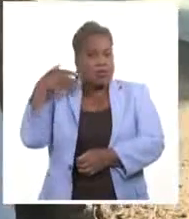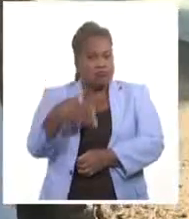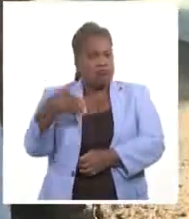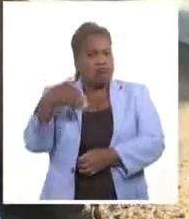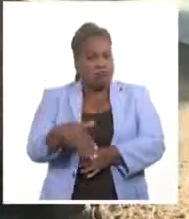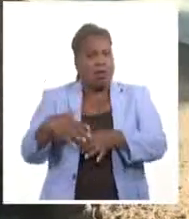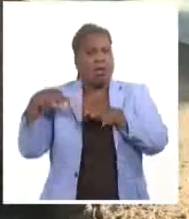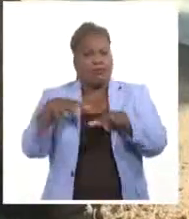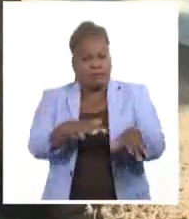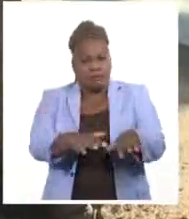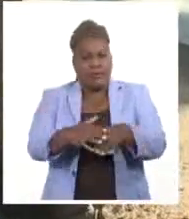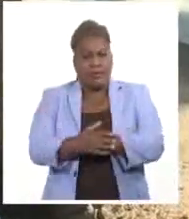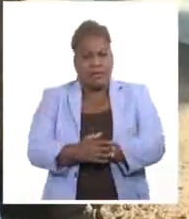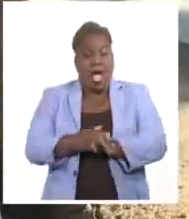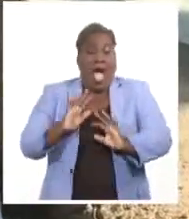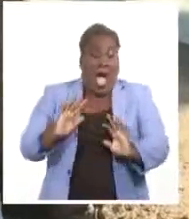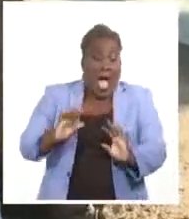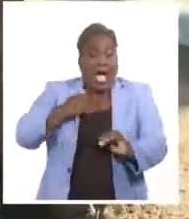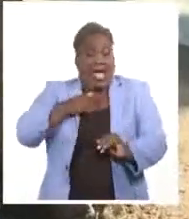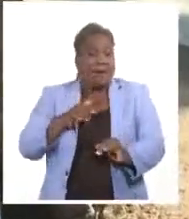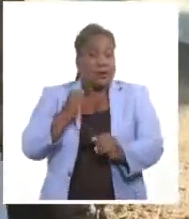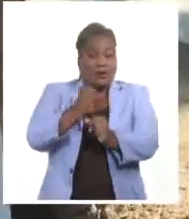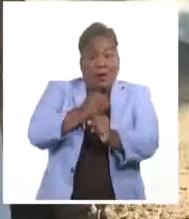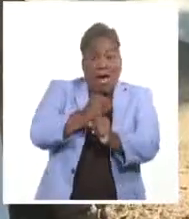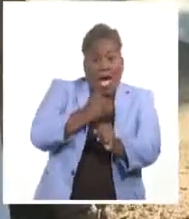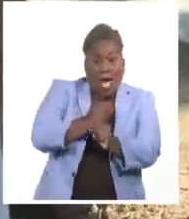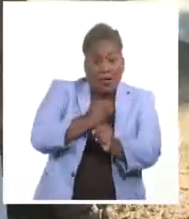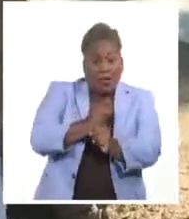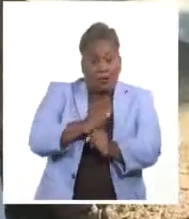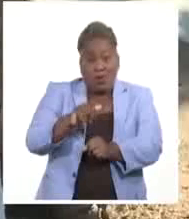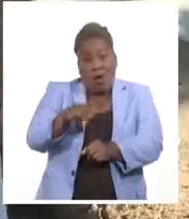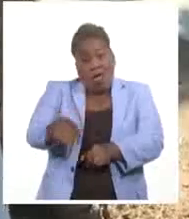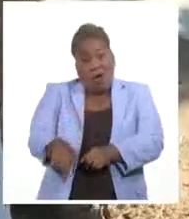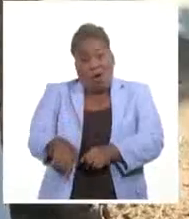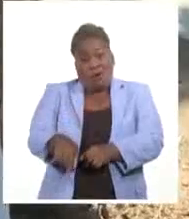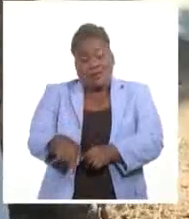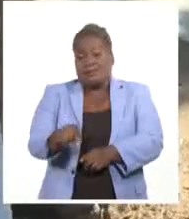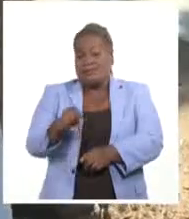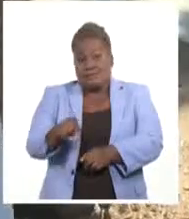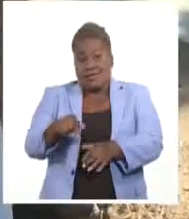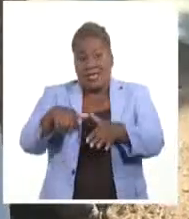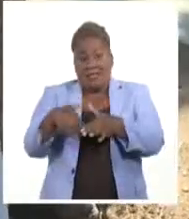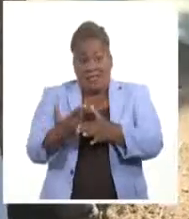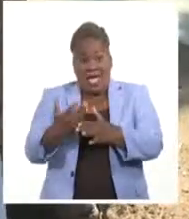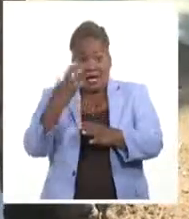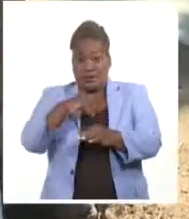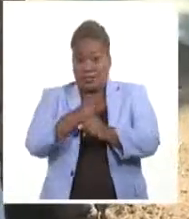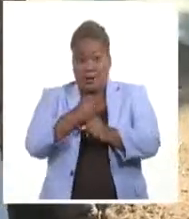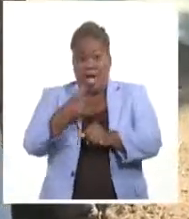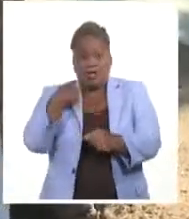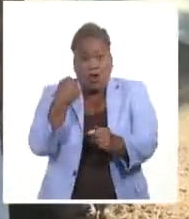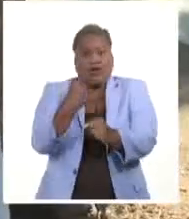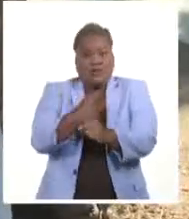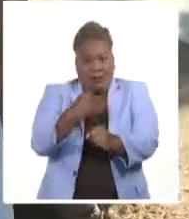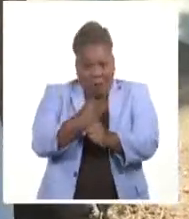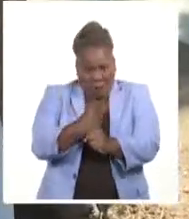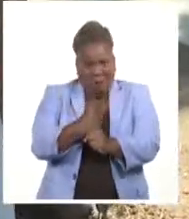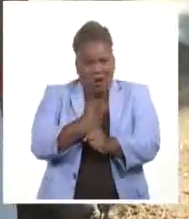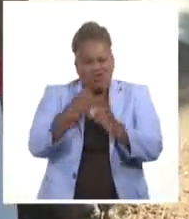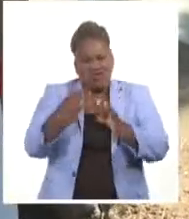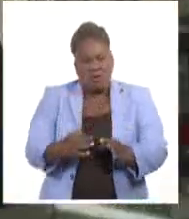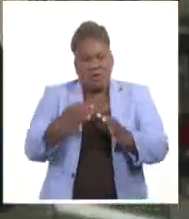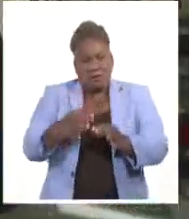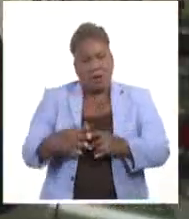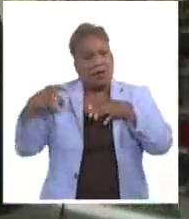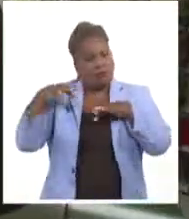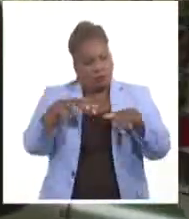a no ser que aunque esté trabajando hay algo que tengan que hacer como ahora, que los días feriados también trabajamos. Pero siempre hay un espacio para ir a esos